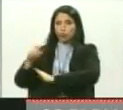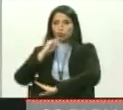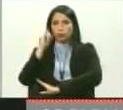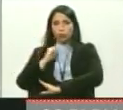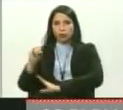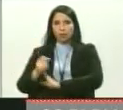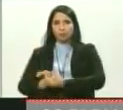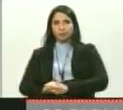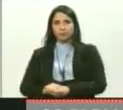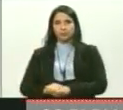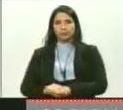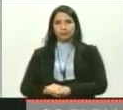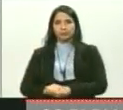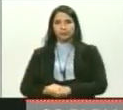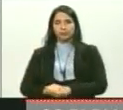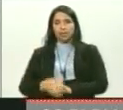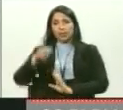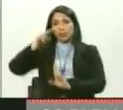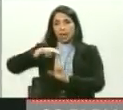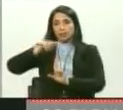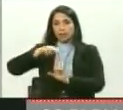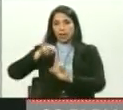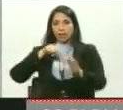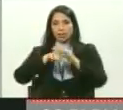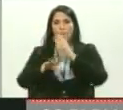venezolanas. Por el Táchira,